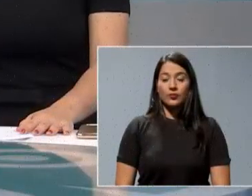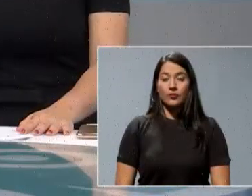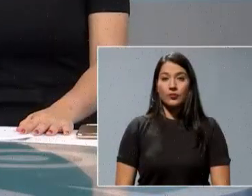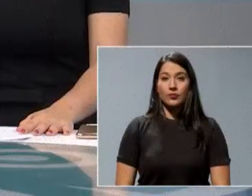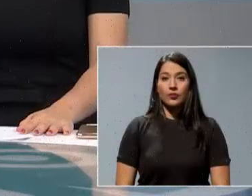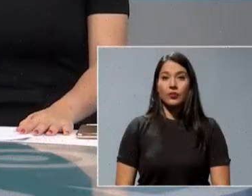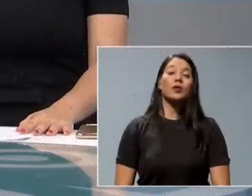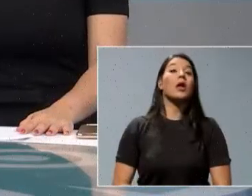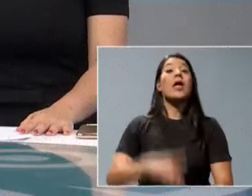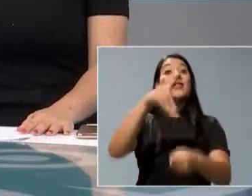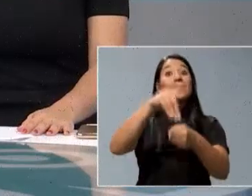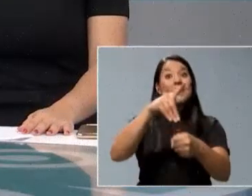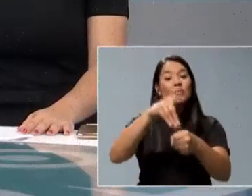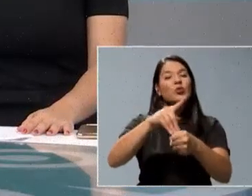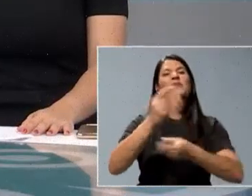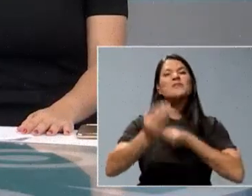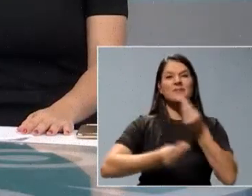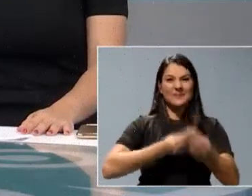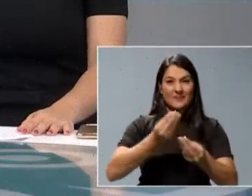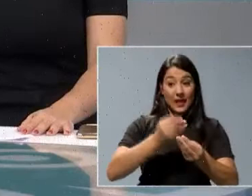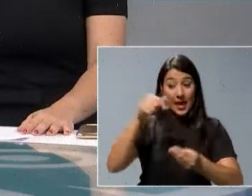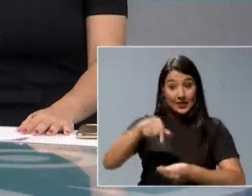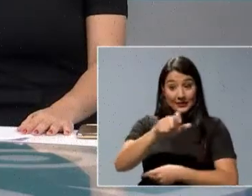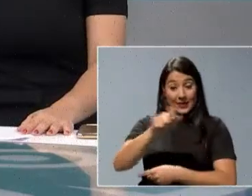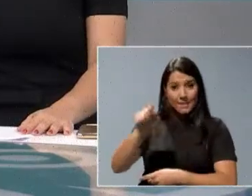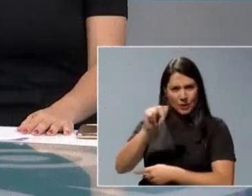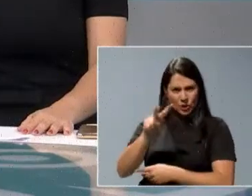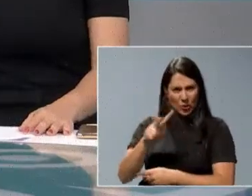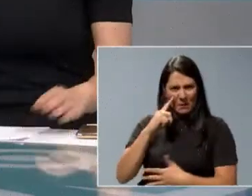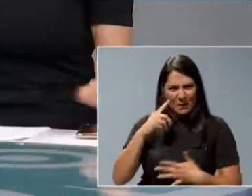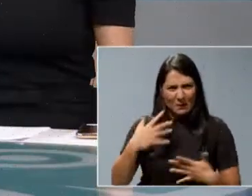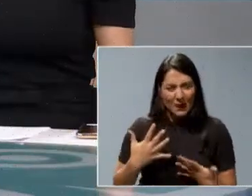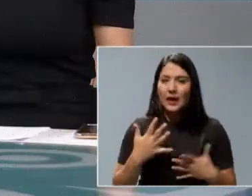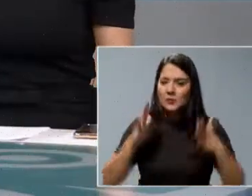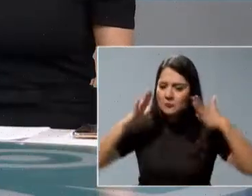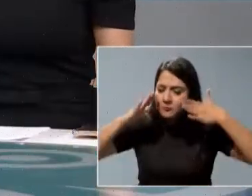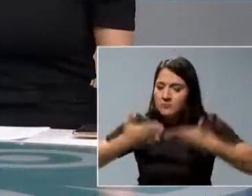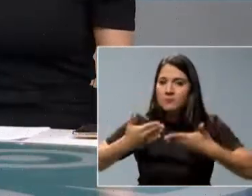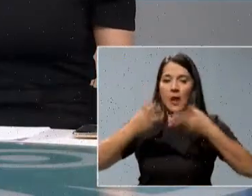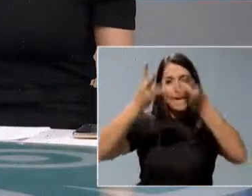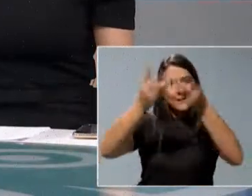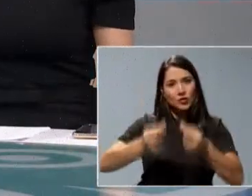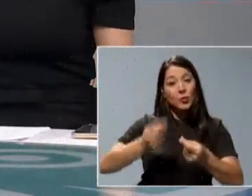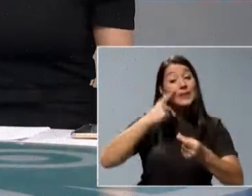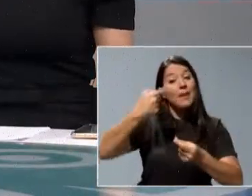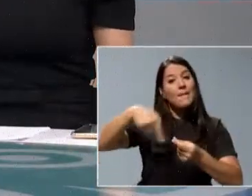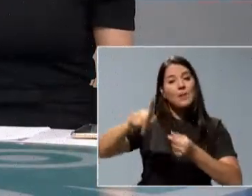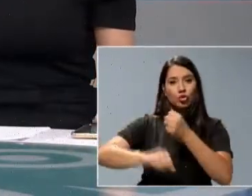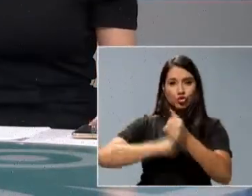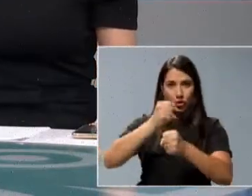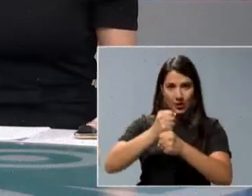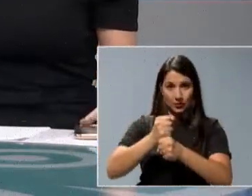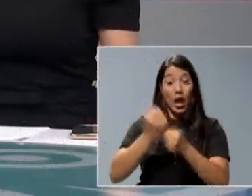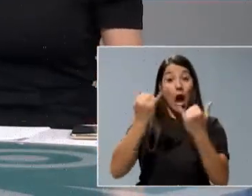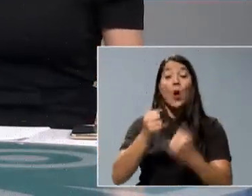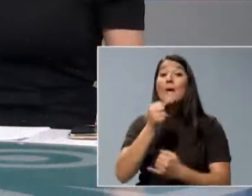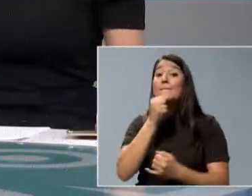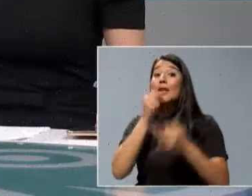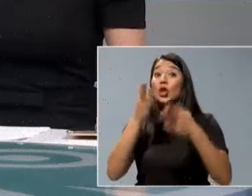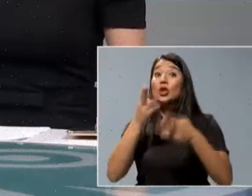Y los diputados destinarán el mes de noviembre para analizar el tema del presupuesto del próximo año. José Enrique